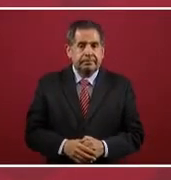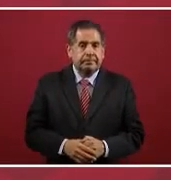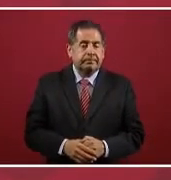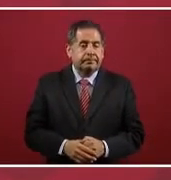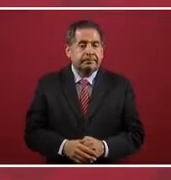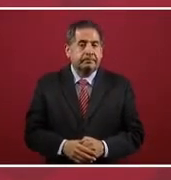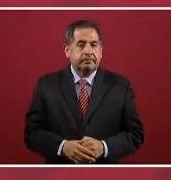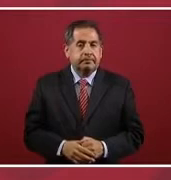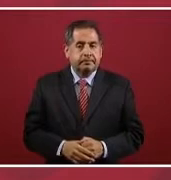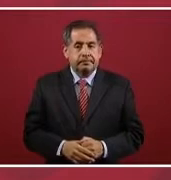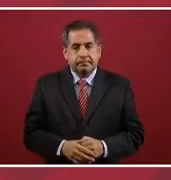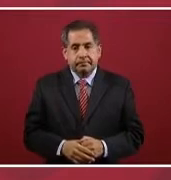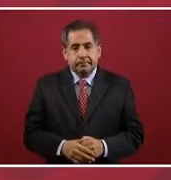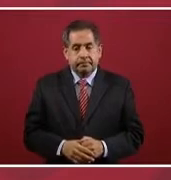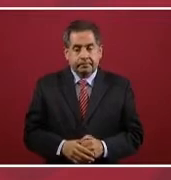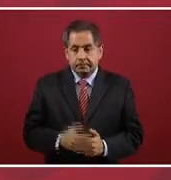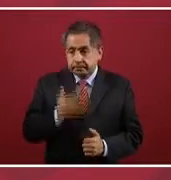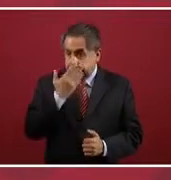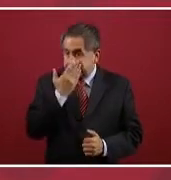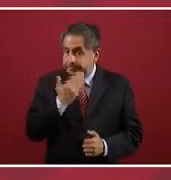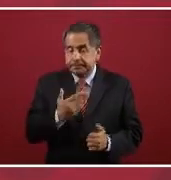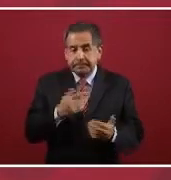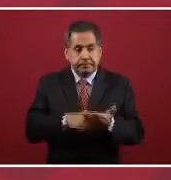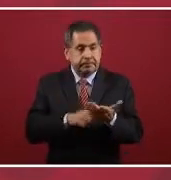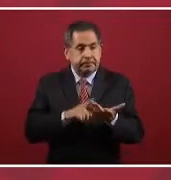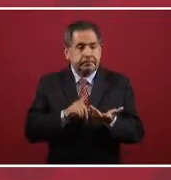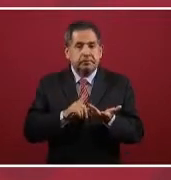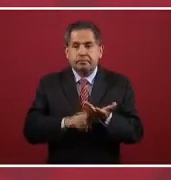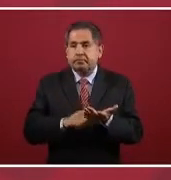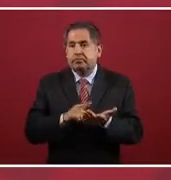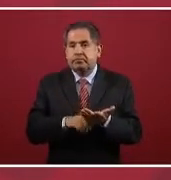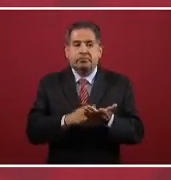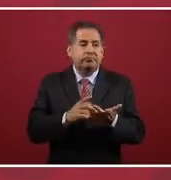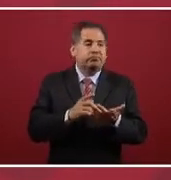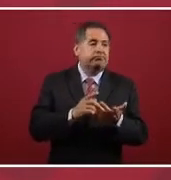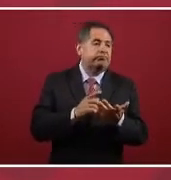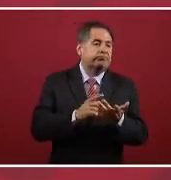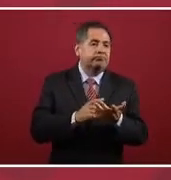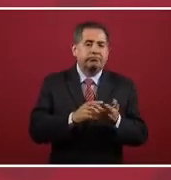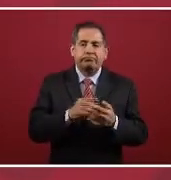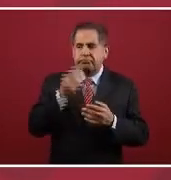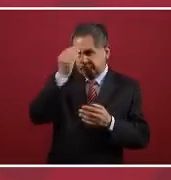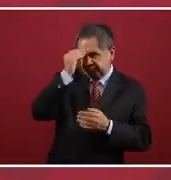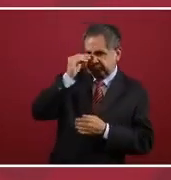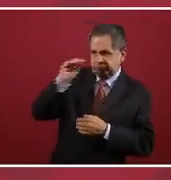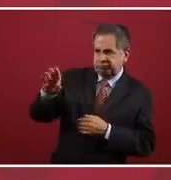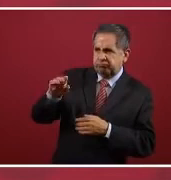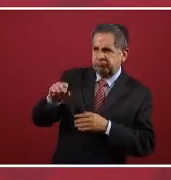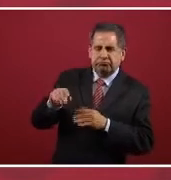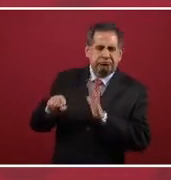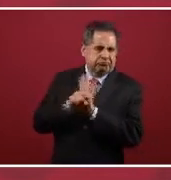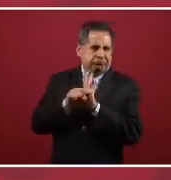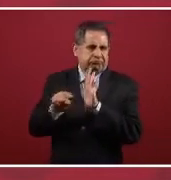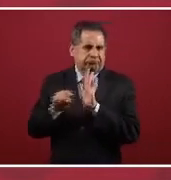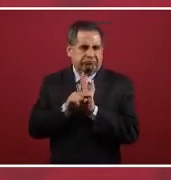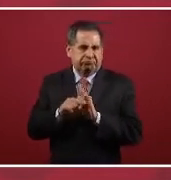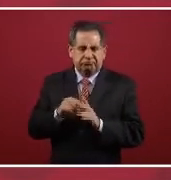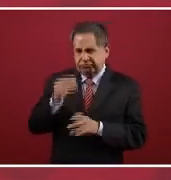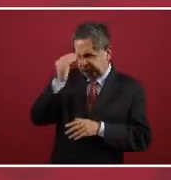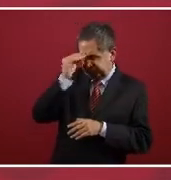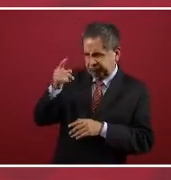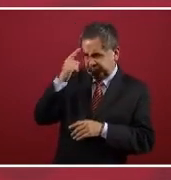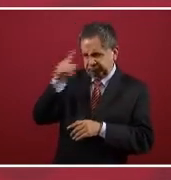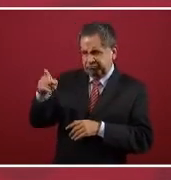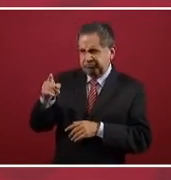Y pues todos estos intentos de desprestigio, de manchar